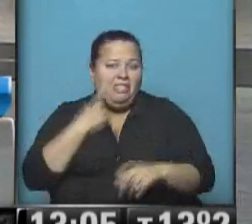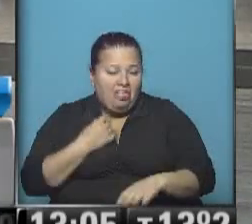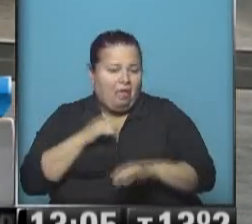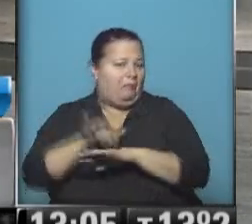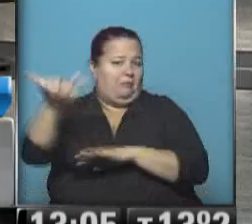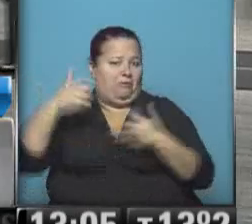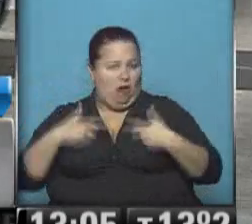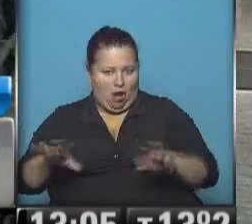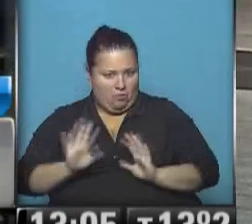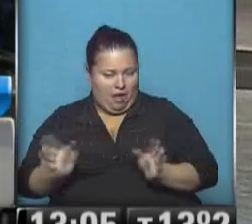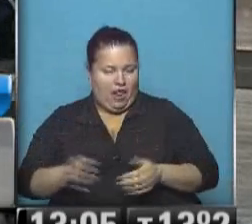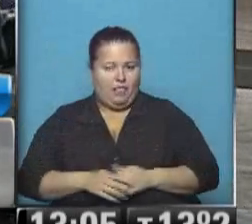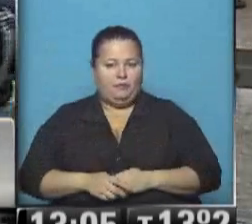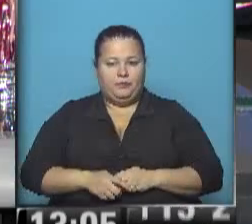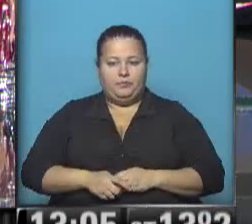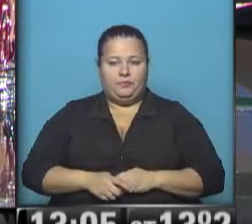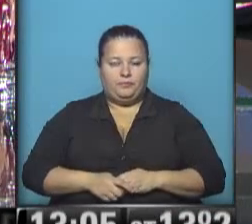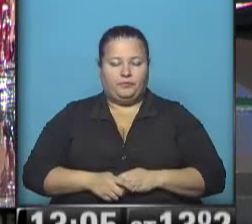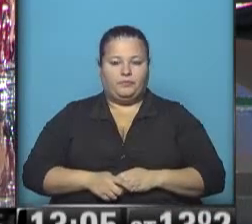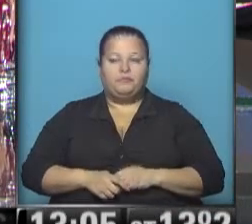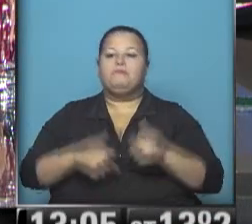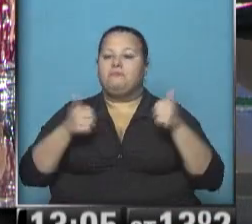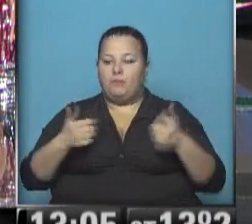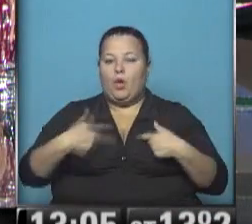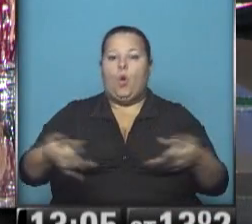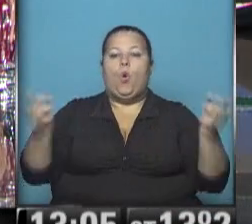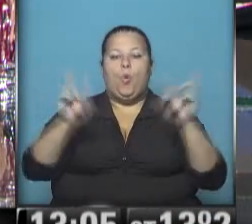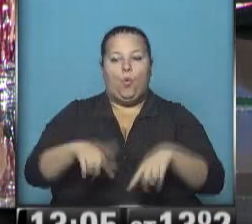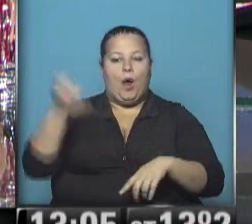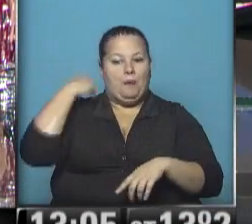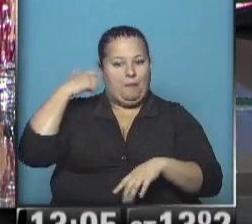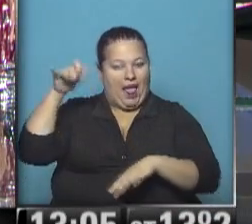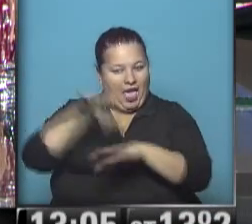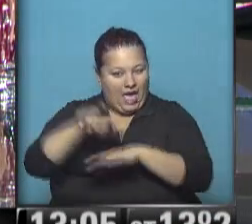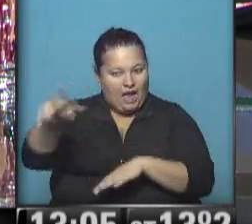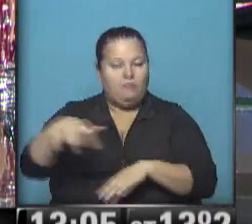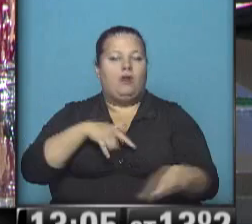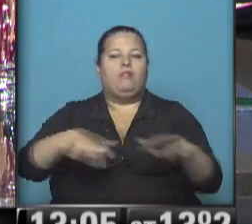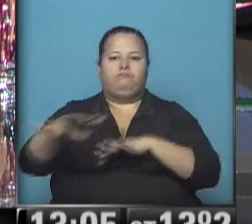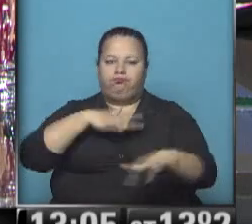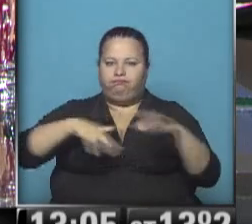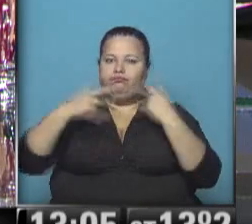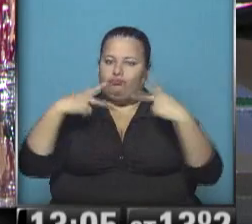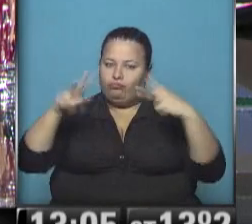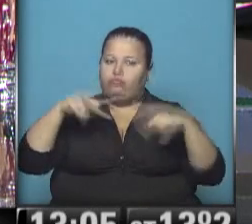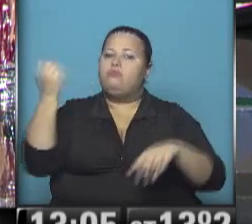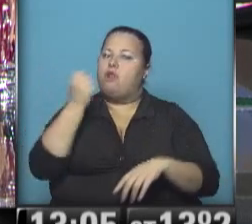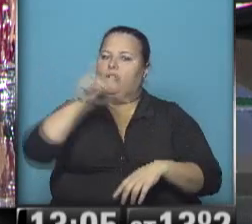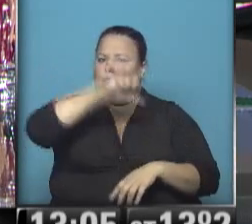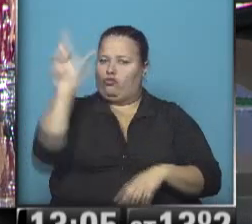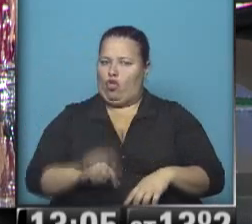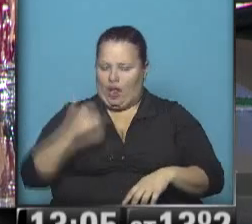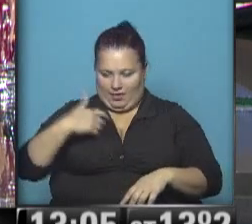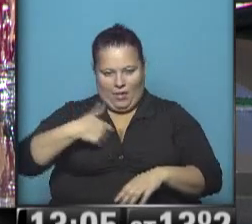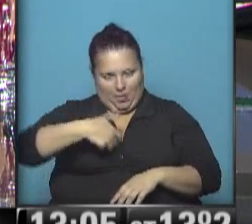vuela normalmente bien enseguida volvemos al aeroparque Metropolitano el movimiento turístico es importante en todo el país